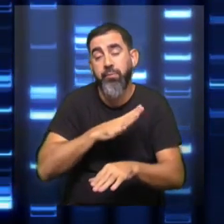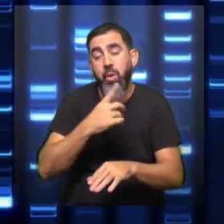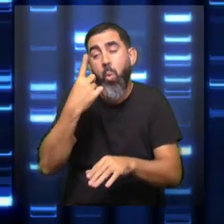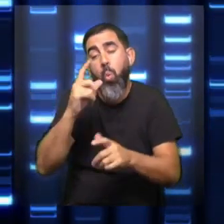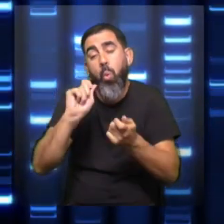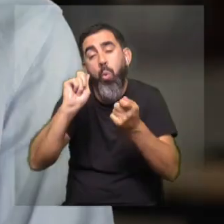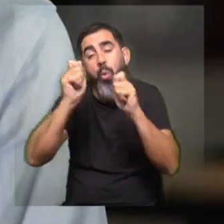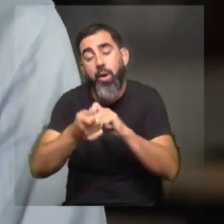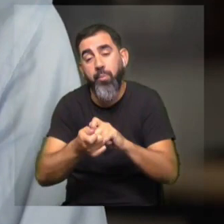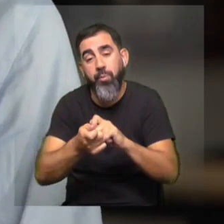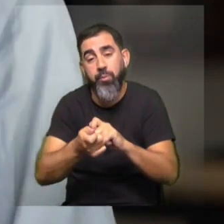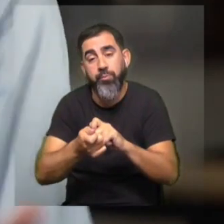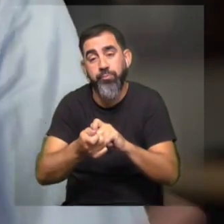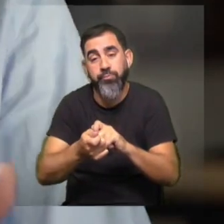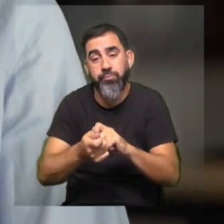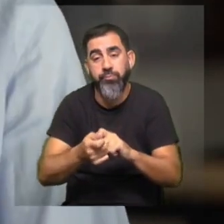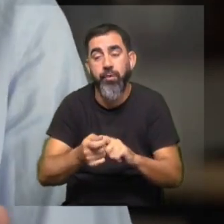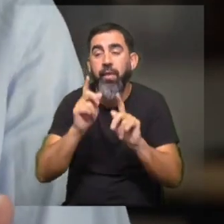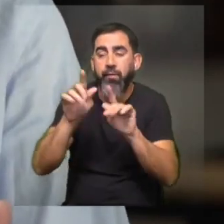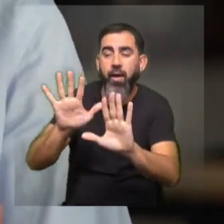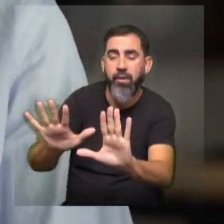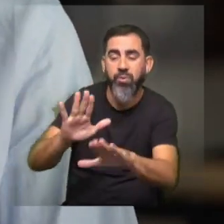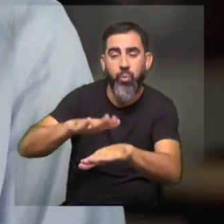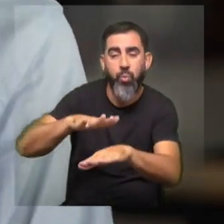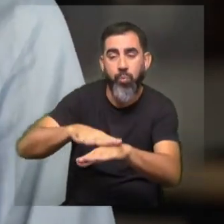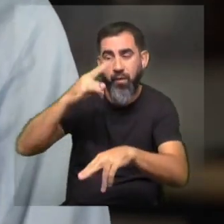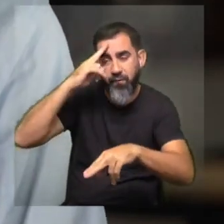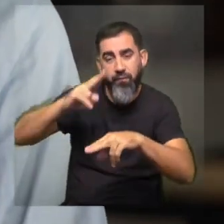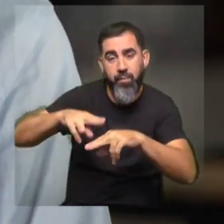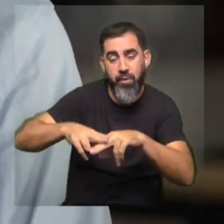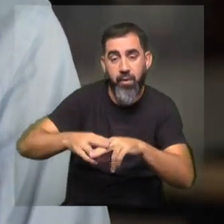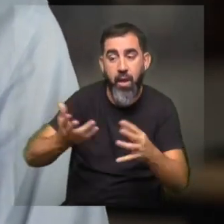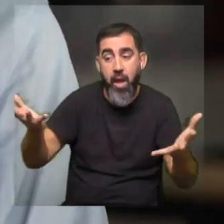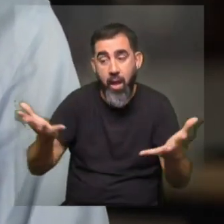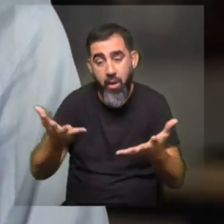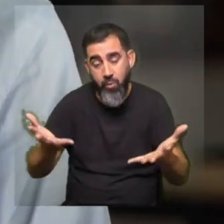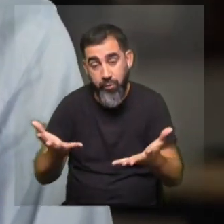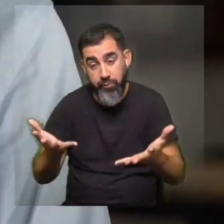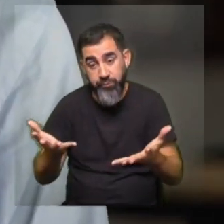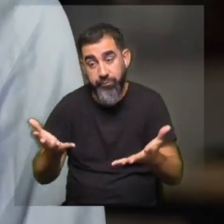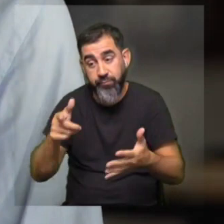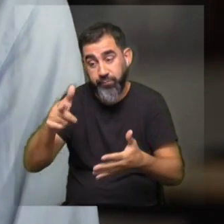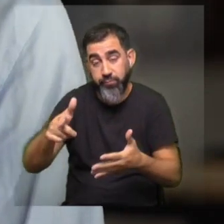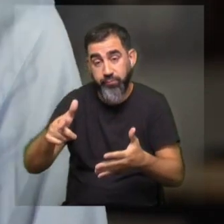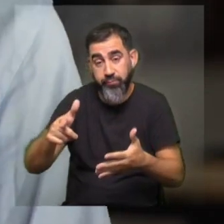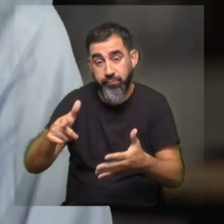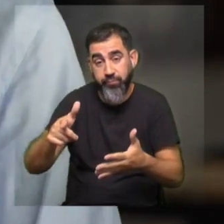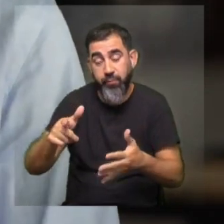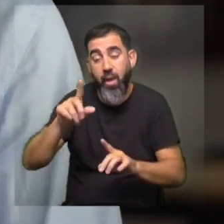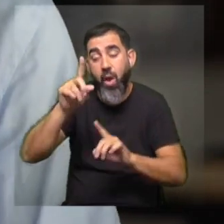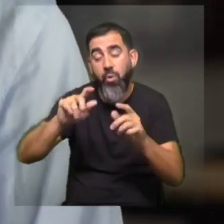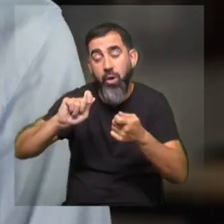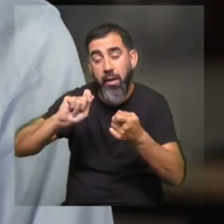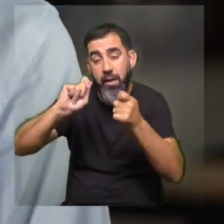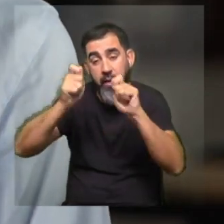variante, lo que se llamaba una mutación, bueno, debe ser esta la causa de una enfermedad. Y hoy es claro que ciertos tipos de